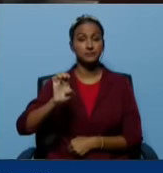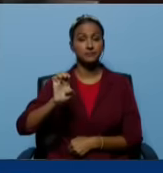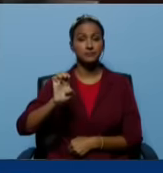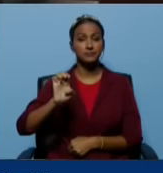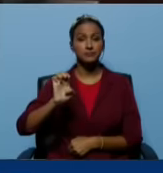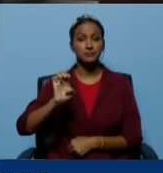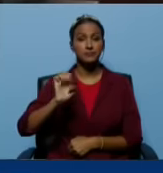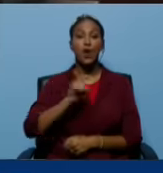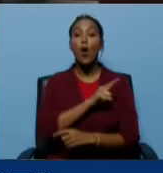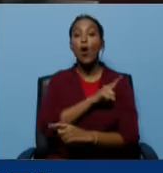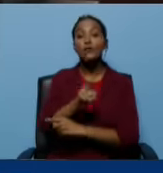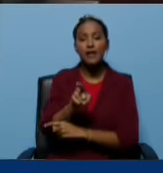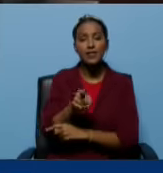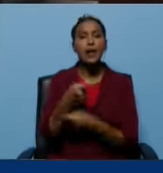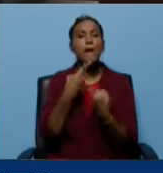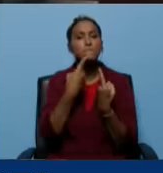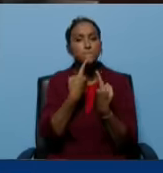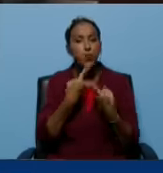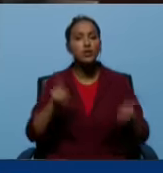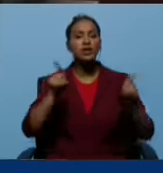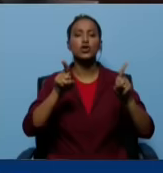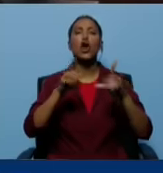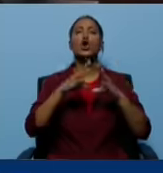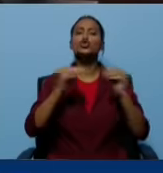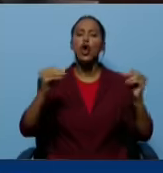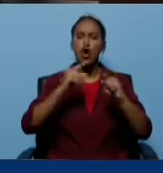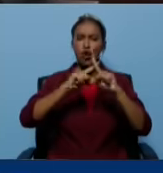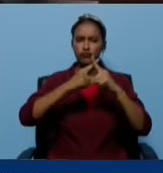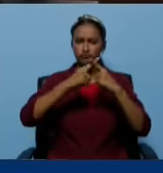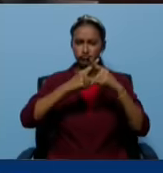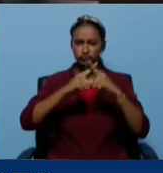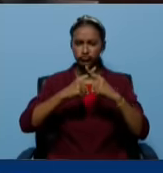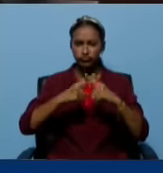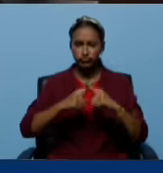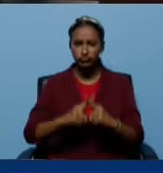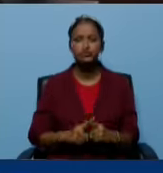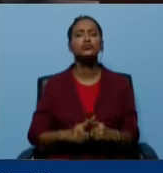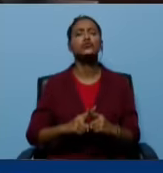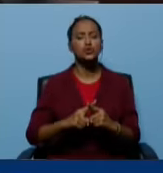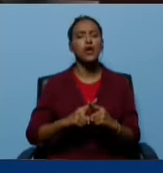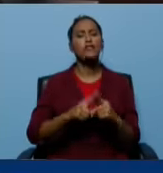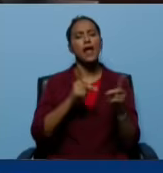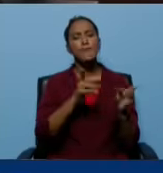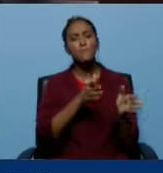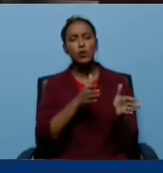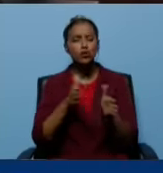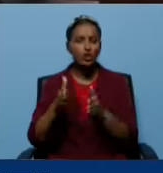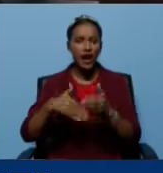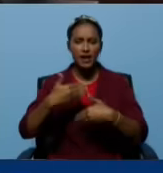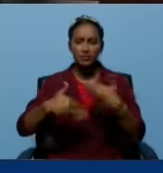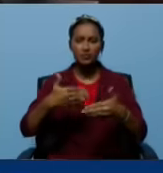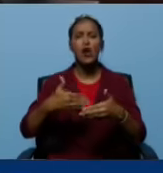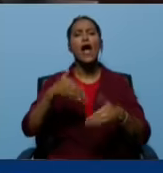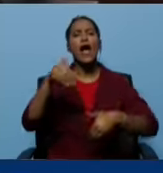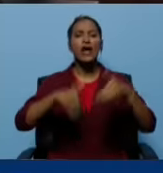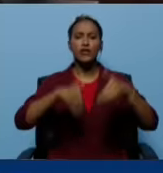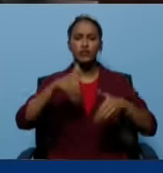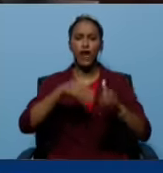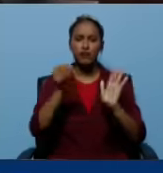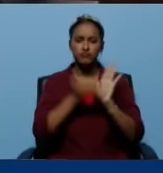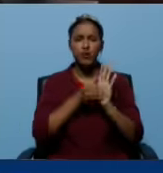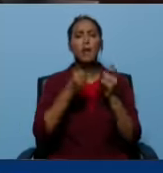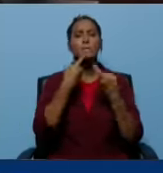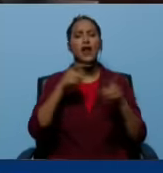Electoral ordenará la publicación de los resultados de los procesos electorales en la Gaceta Electoral de